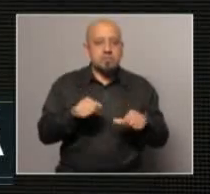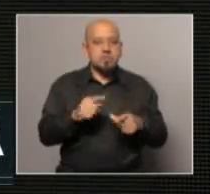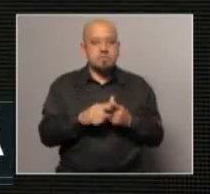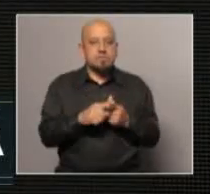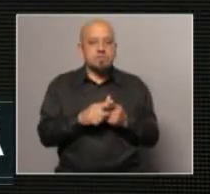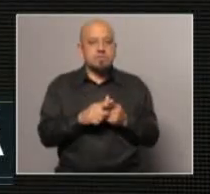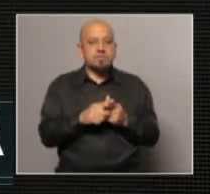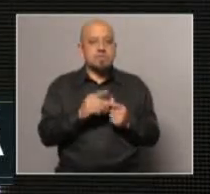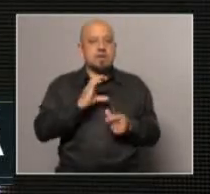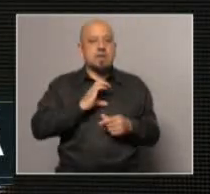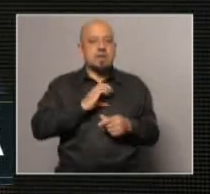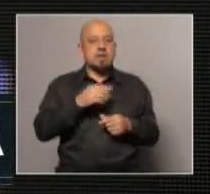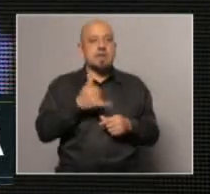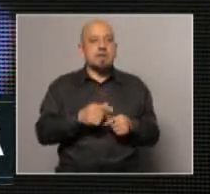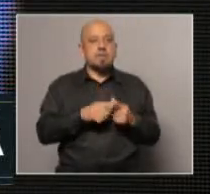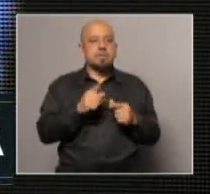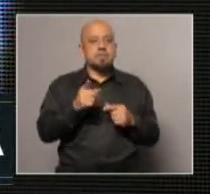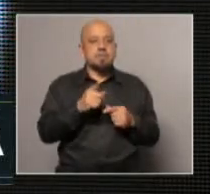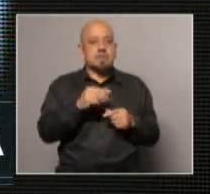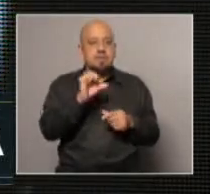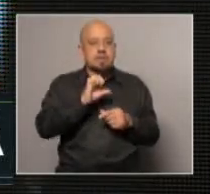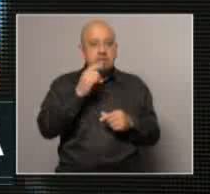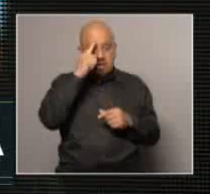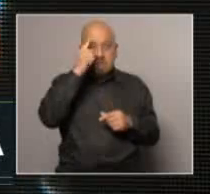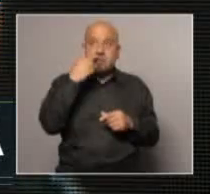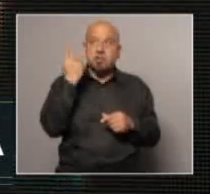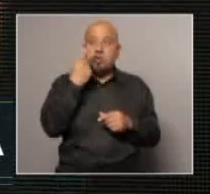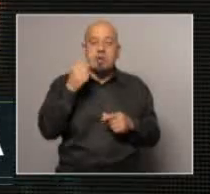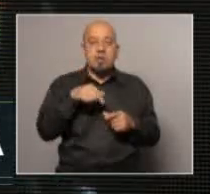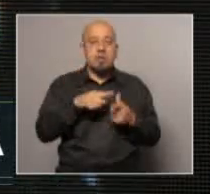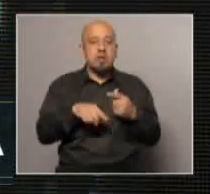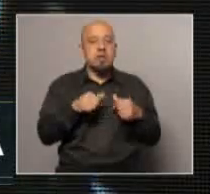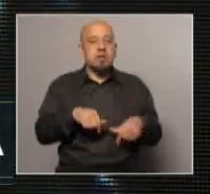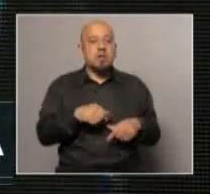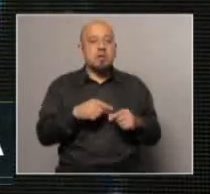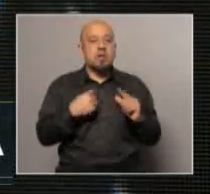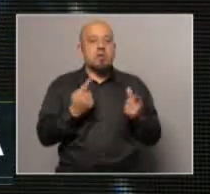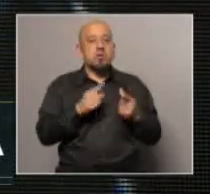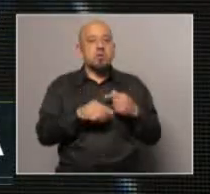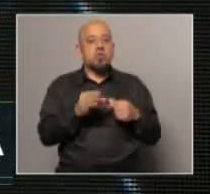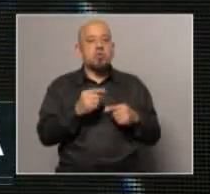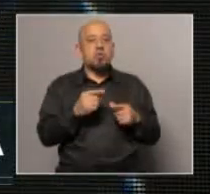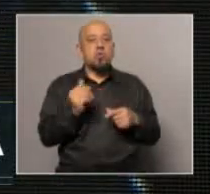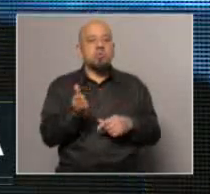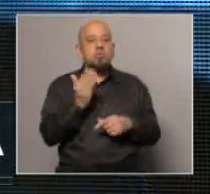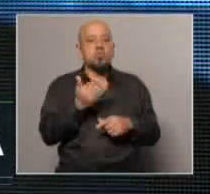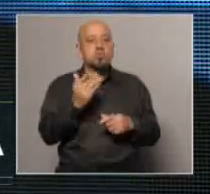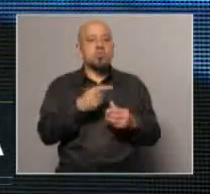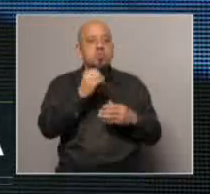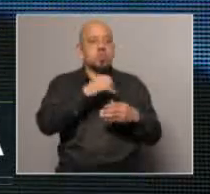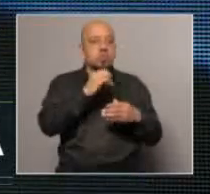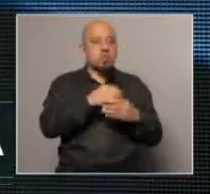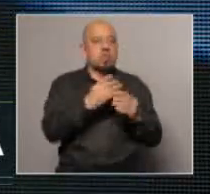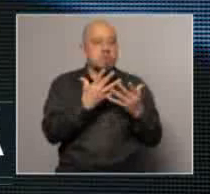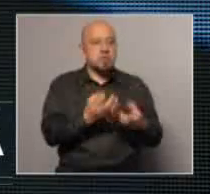haciendo Canadá, que tiene algunas de las multinacionales que después son las que tienen toda la línea desde la producción, el cultivo, el